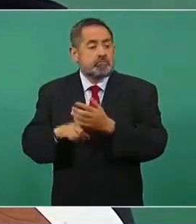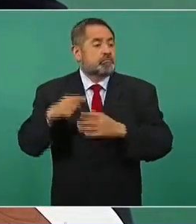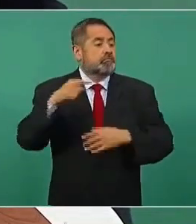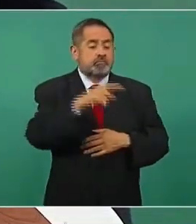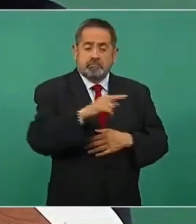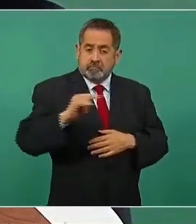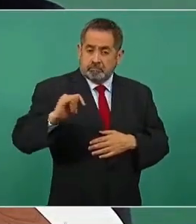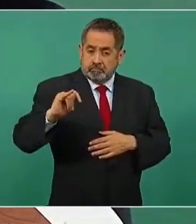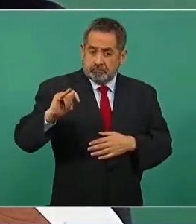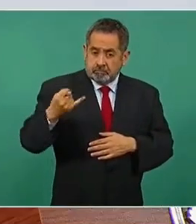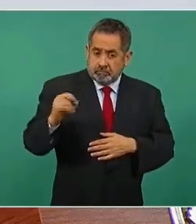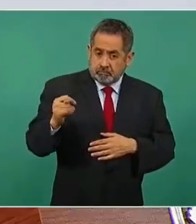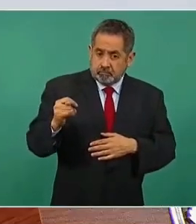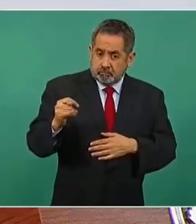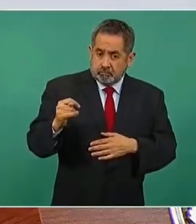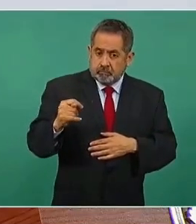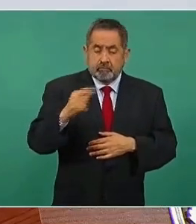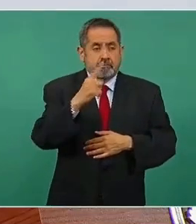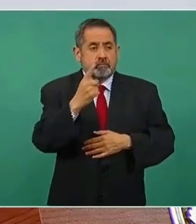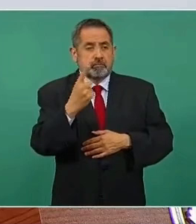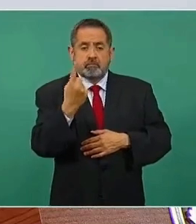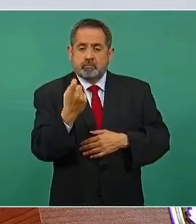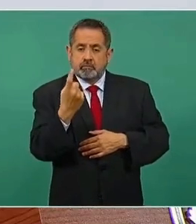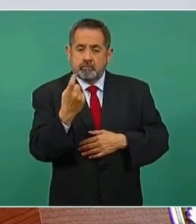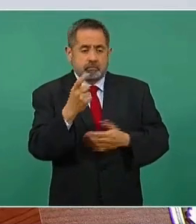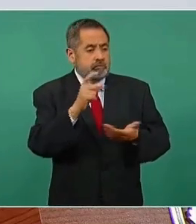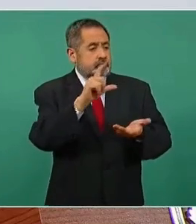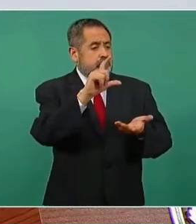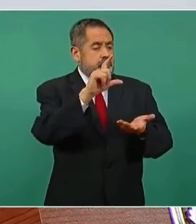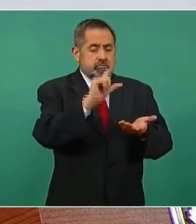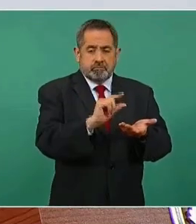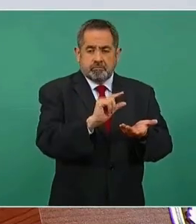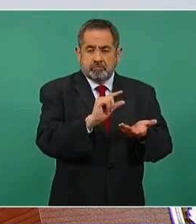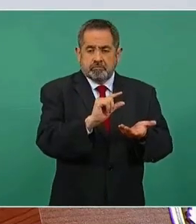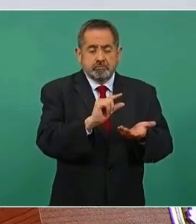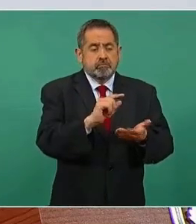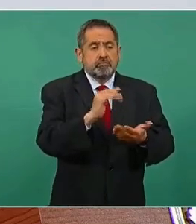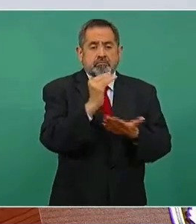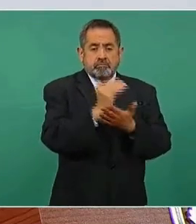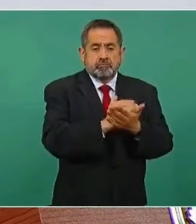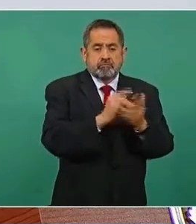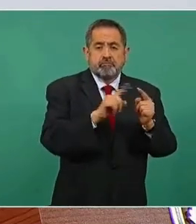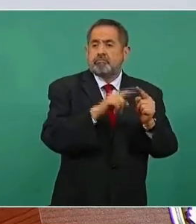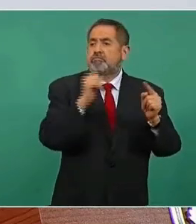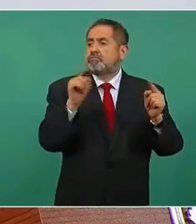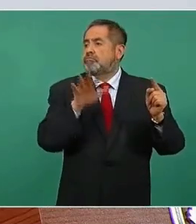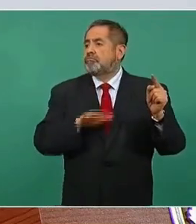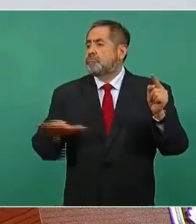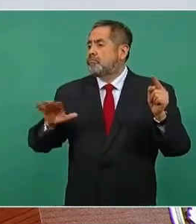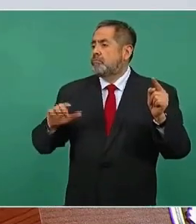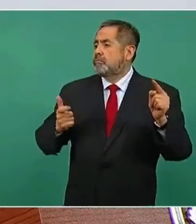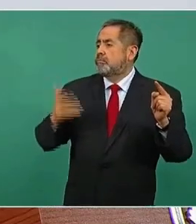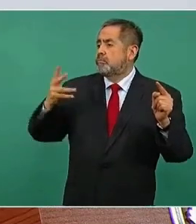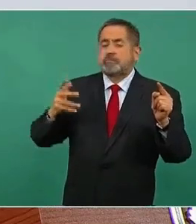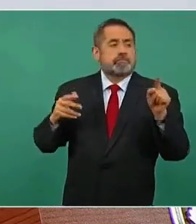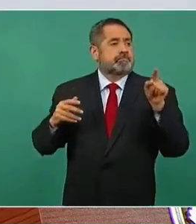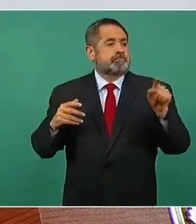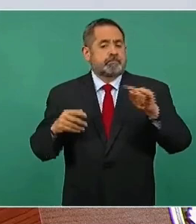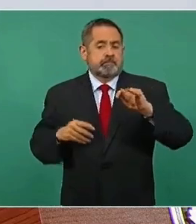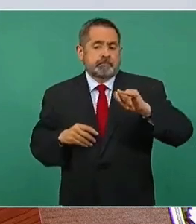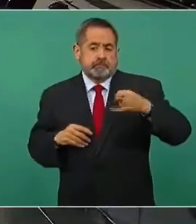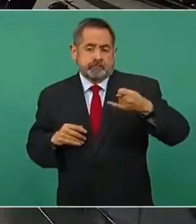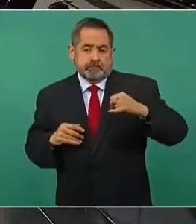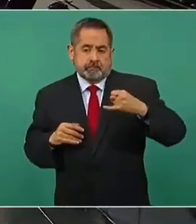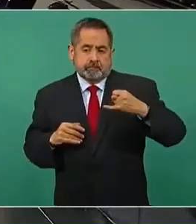es como 1 peso más barata la gasolina que en el resto del país por el